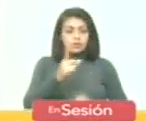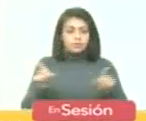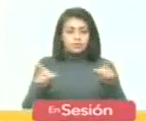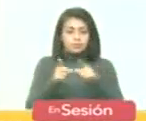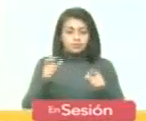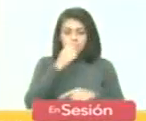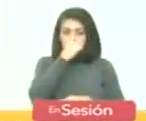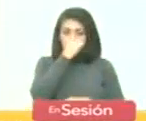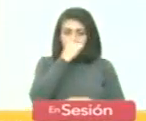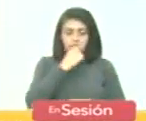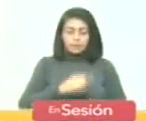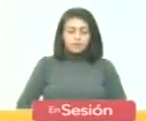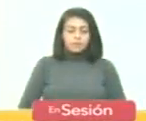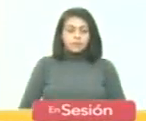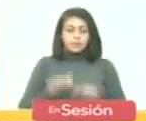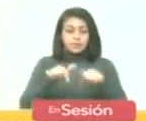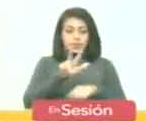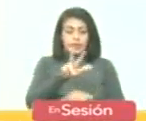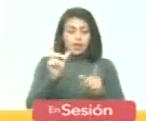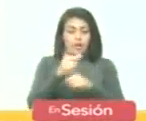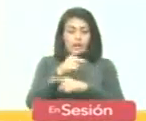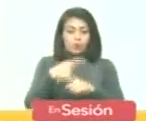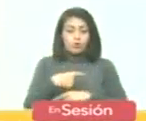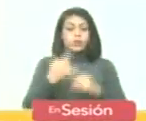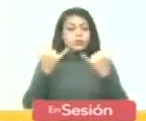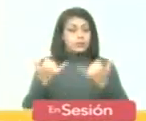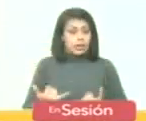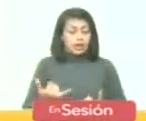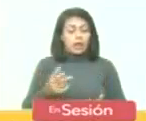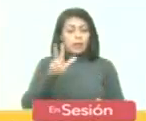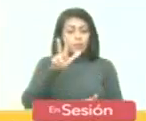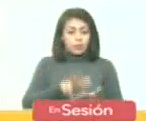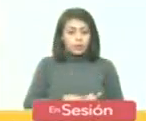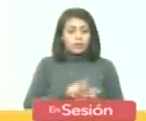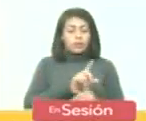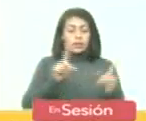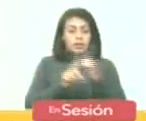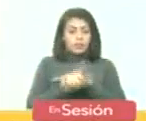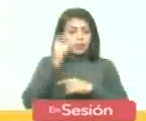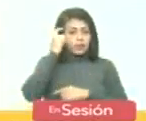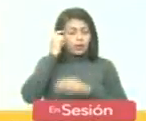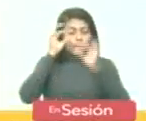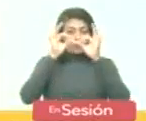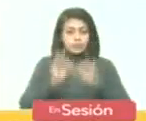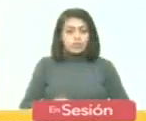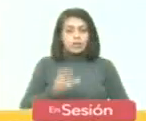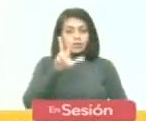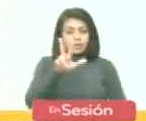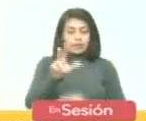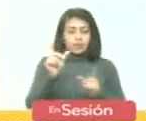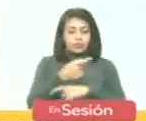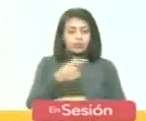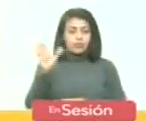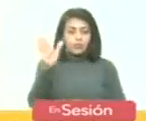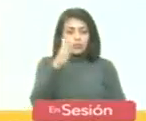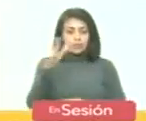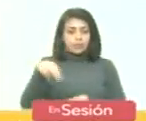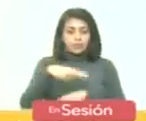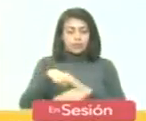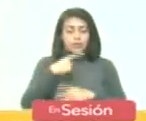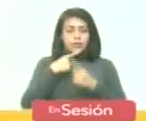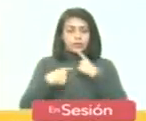aniversario de este 3 de agosto, una vez que fue instituido el 3 de agosto como fecha de nuestra bandera nacional, y decía